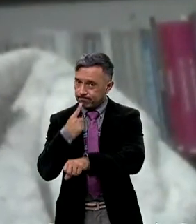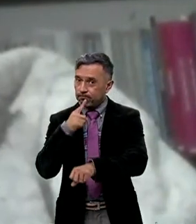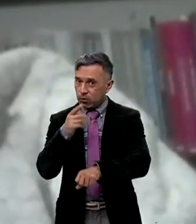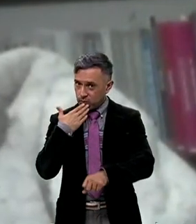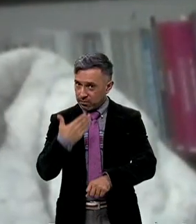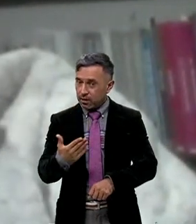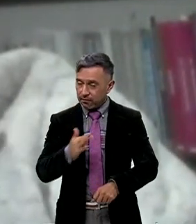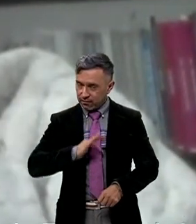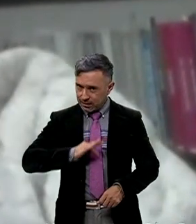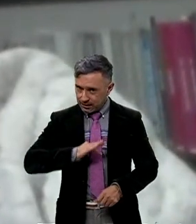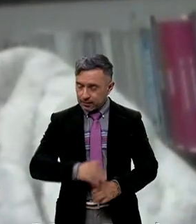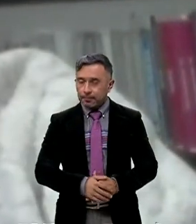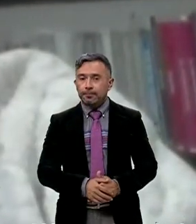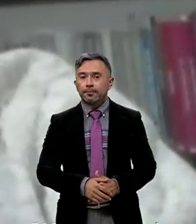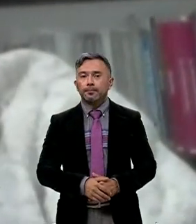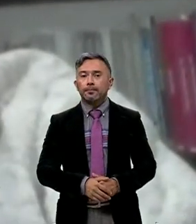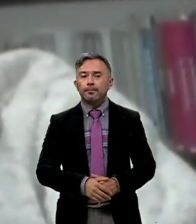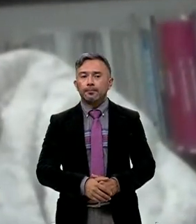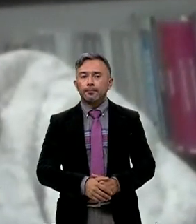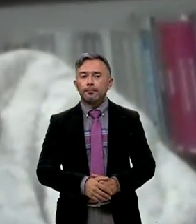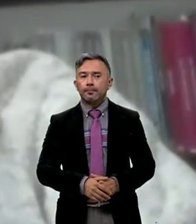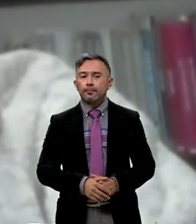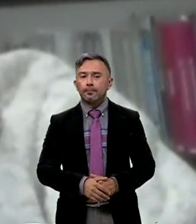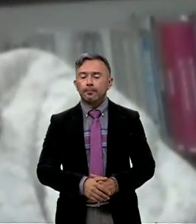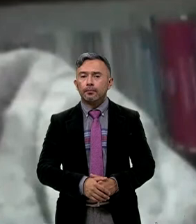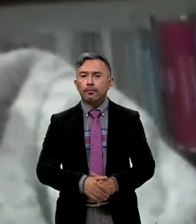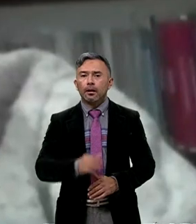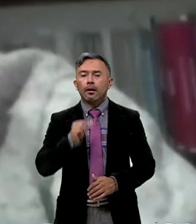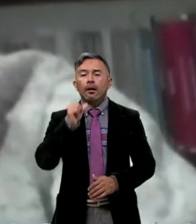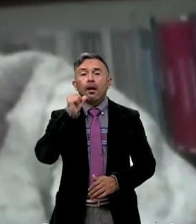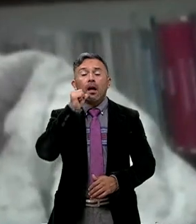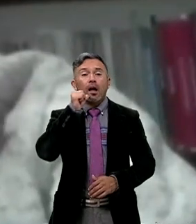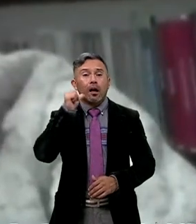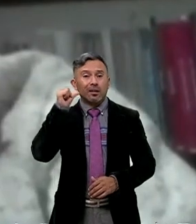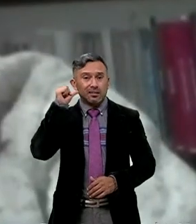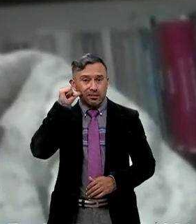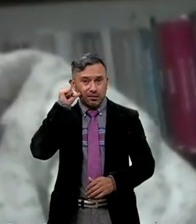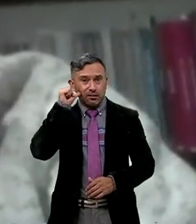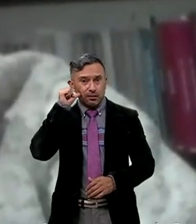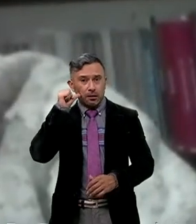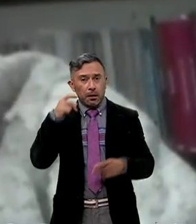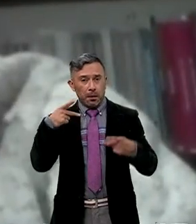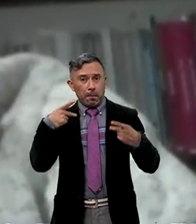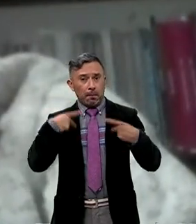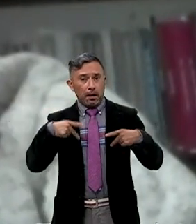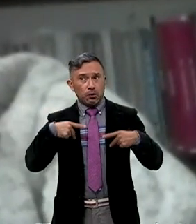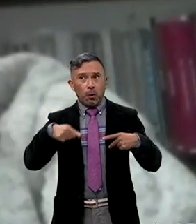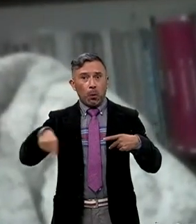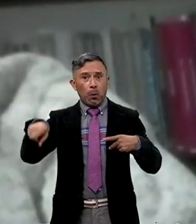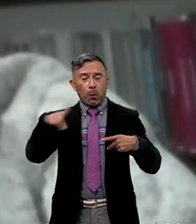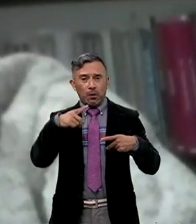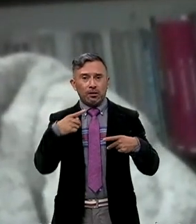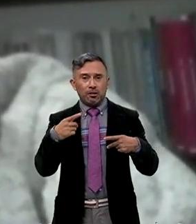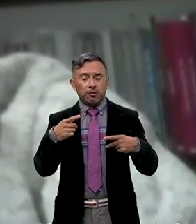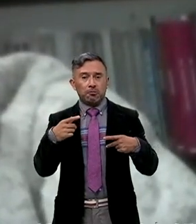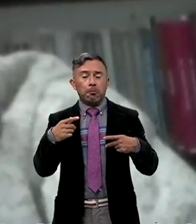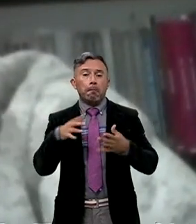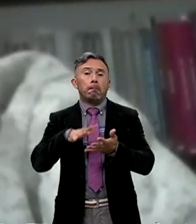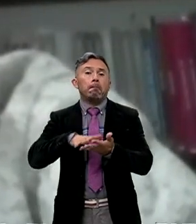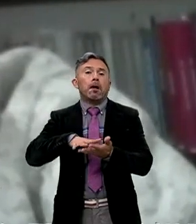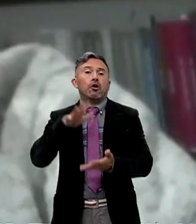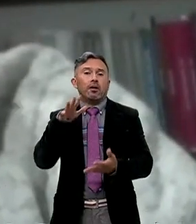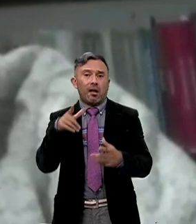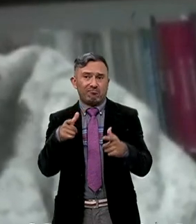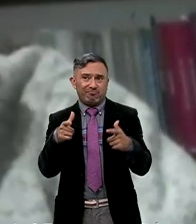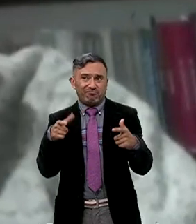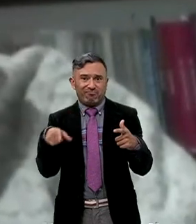lo que alejó ayer a los votantes para más votantes de esta de ésta